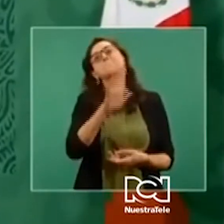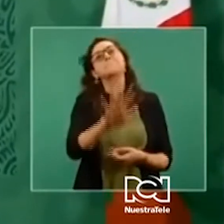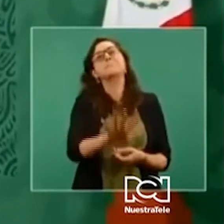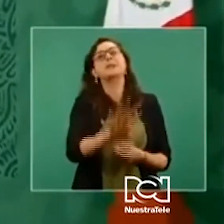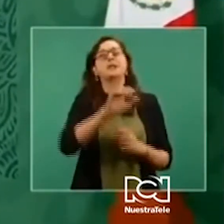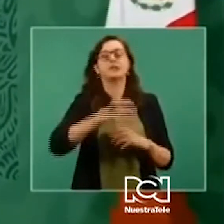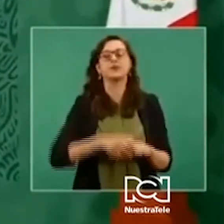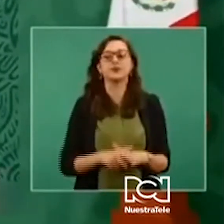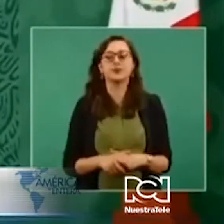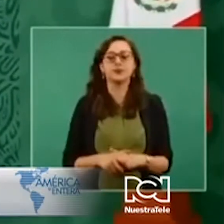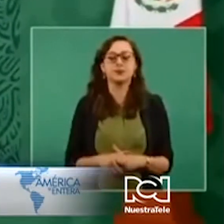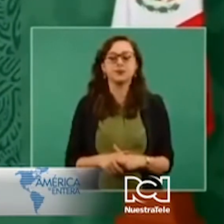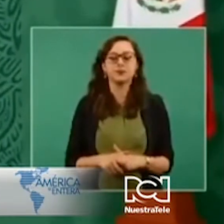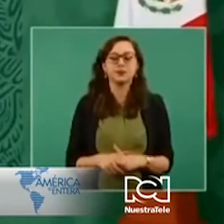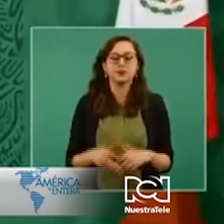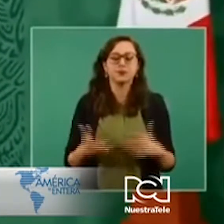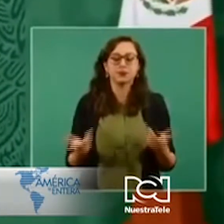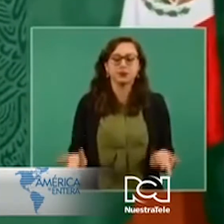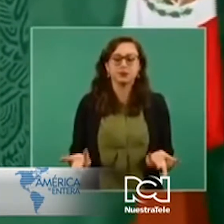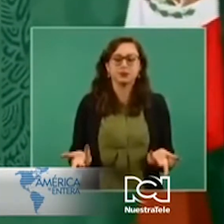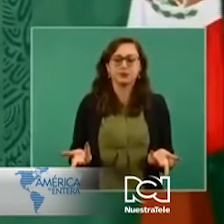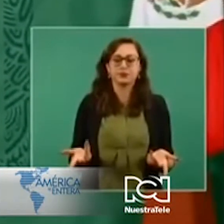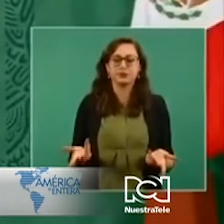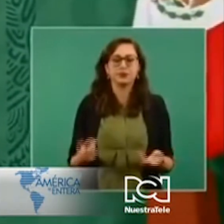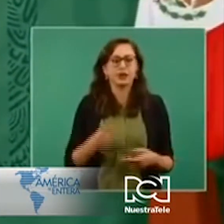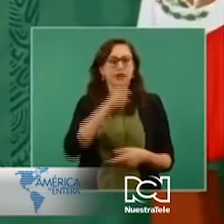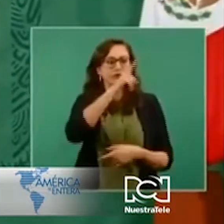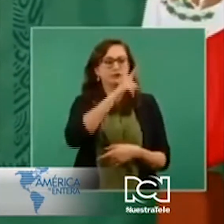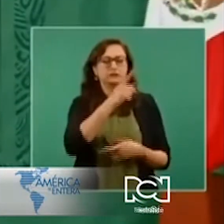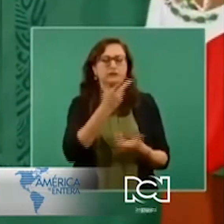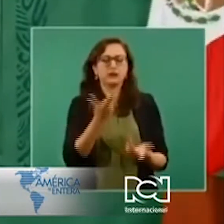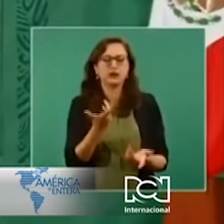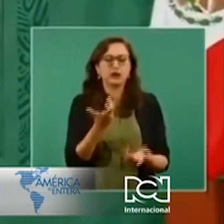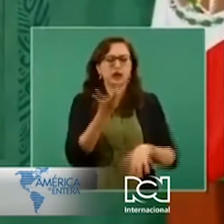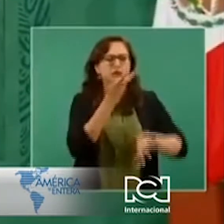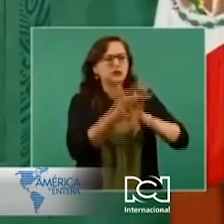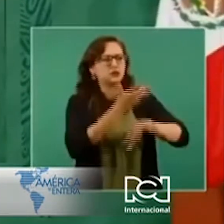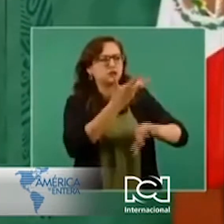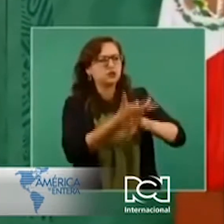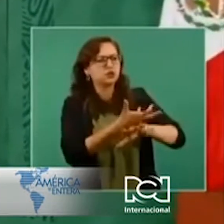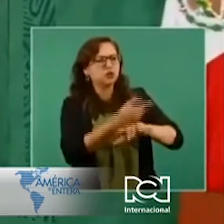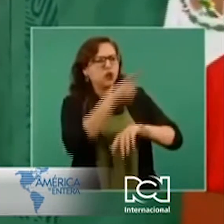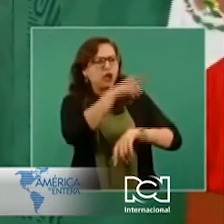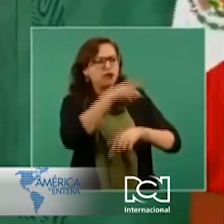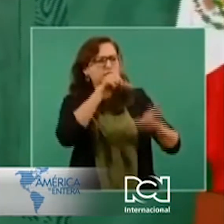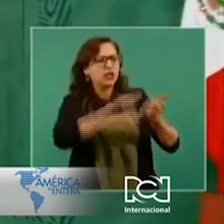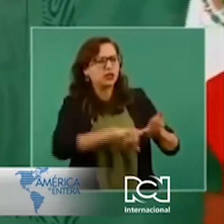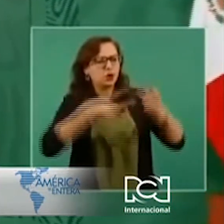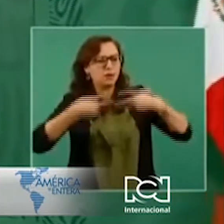¿Cuántos trabajadores vamos a requerir, a necesitar? ¿Y por qué tienen que